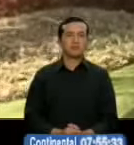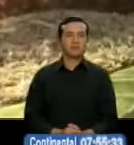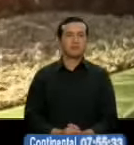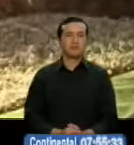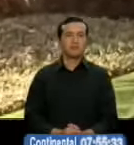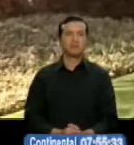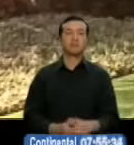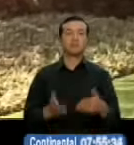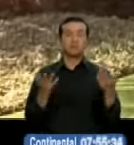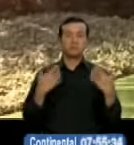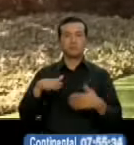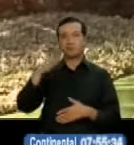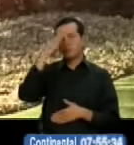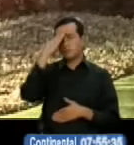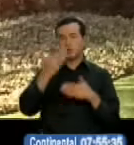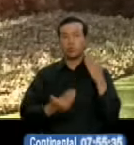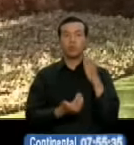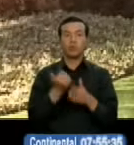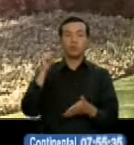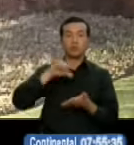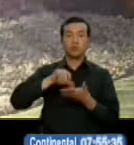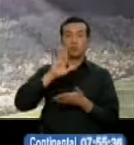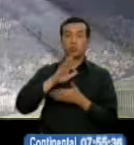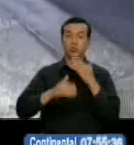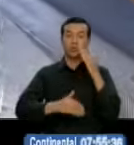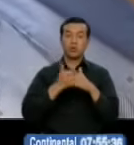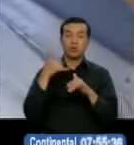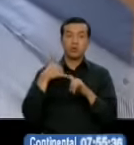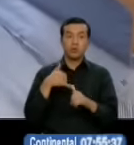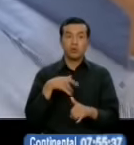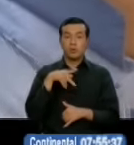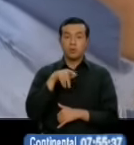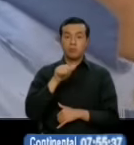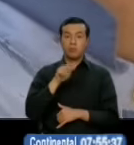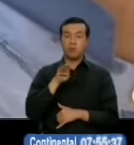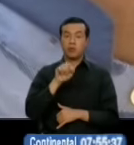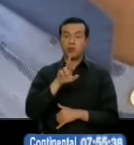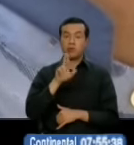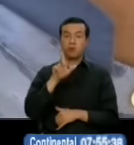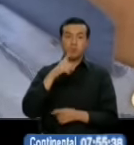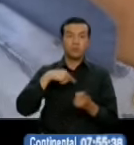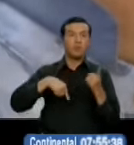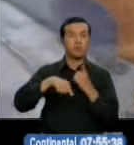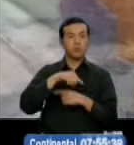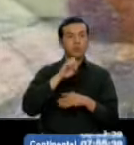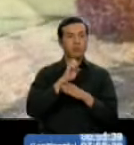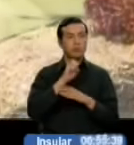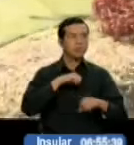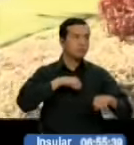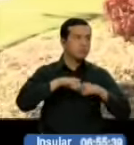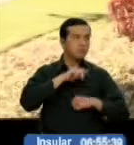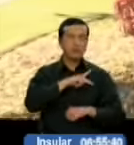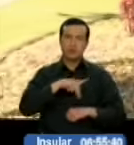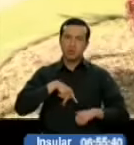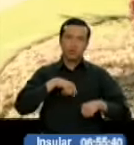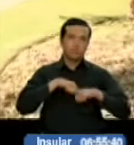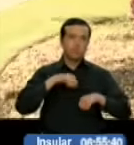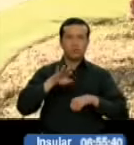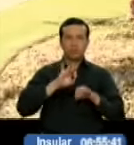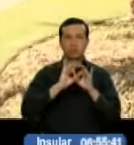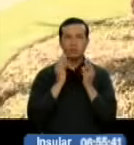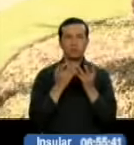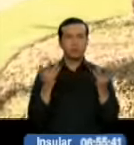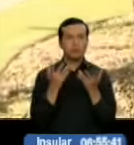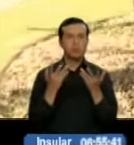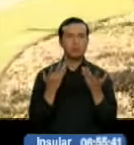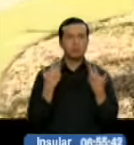Y después de conocer su nueva ciudad y a su nuevo club, Pablo Repetto retornó al país para finiquitar algunos trámites personales y de su familia,